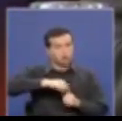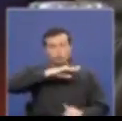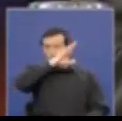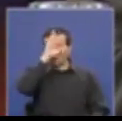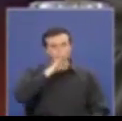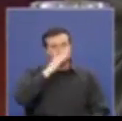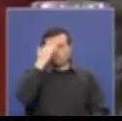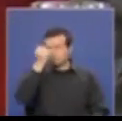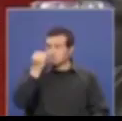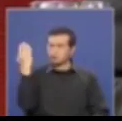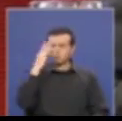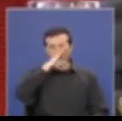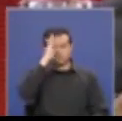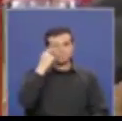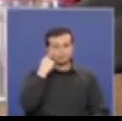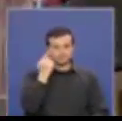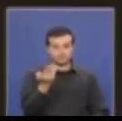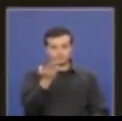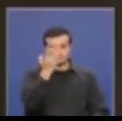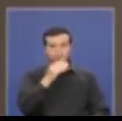el siguiente video, compatriotas.